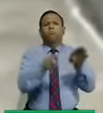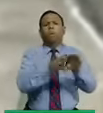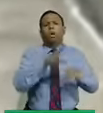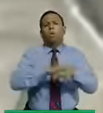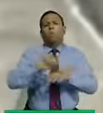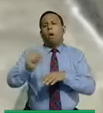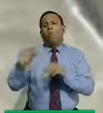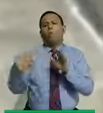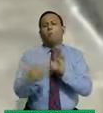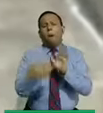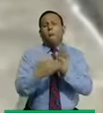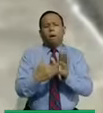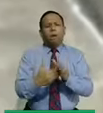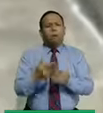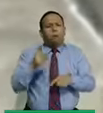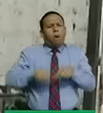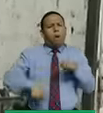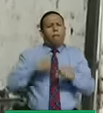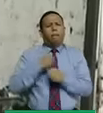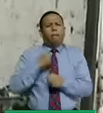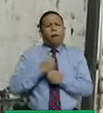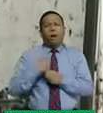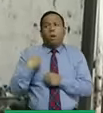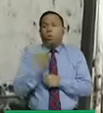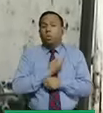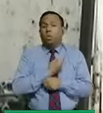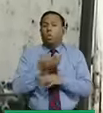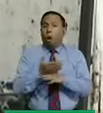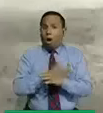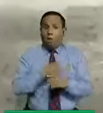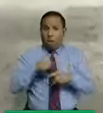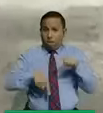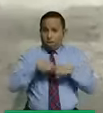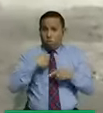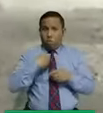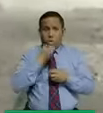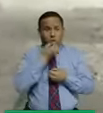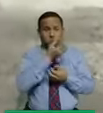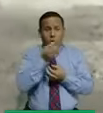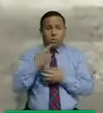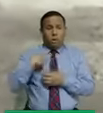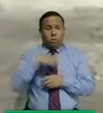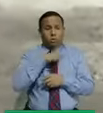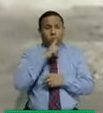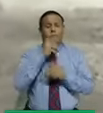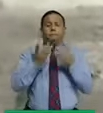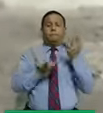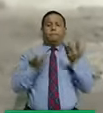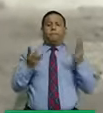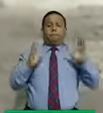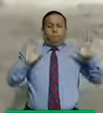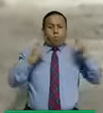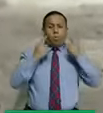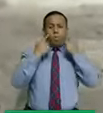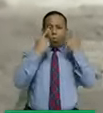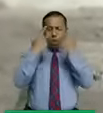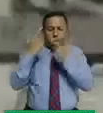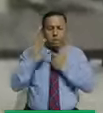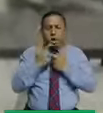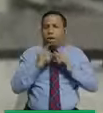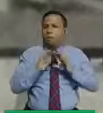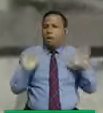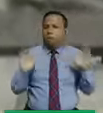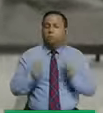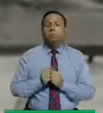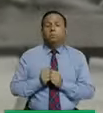No permiten trabajar. Tenemos que estar atentos, como yo les hablé con los muchachos. No podemos hacer nada, lo único que podemos hacer es cuidarnos entre todos.